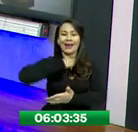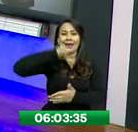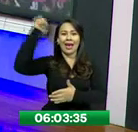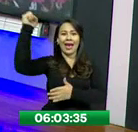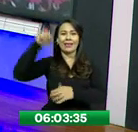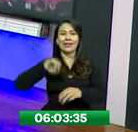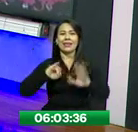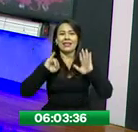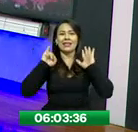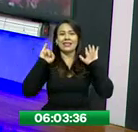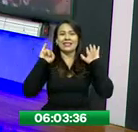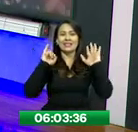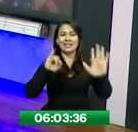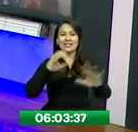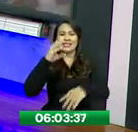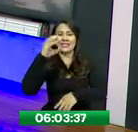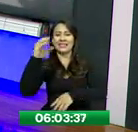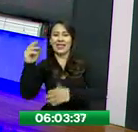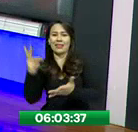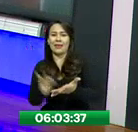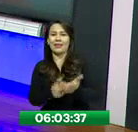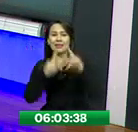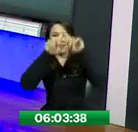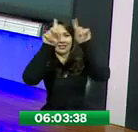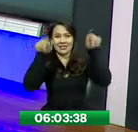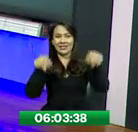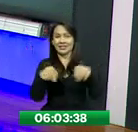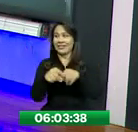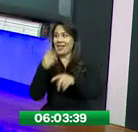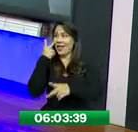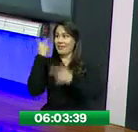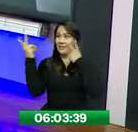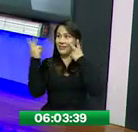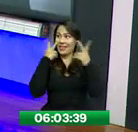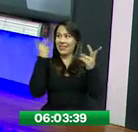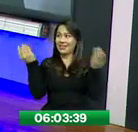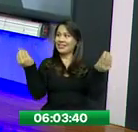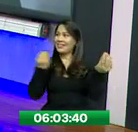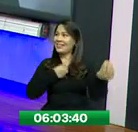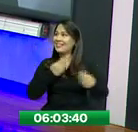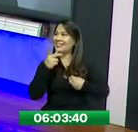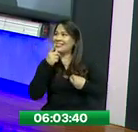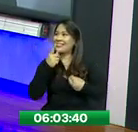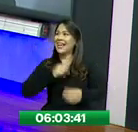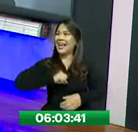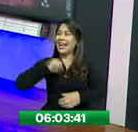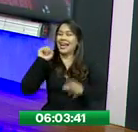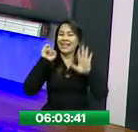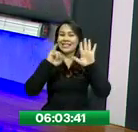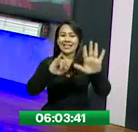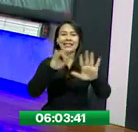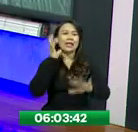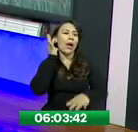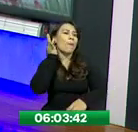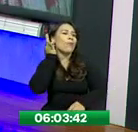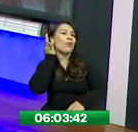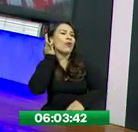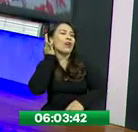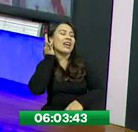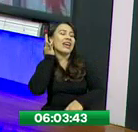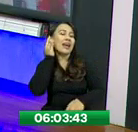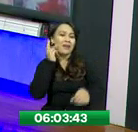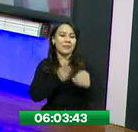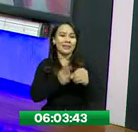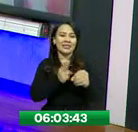del 60º Salón de Julio. Diana García Correa se convirtió en la sexta mujer en la historia